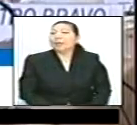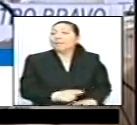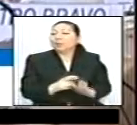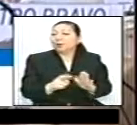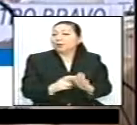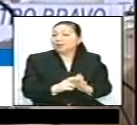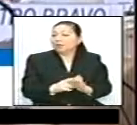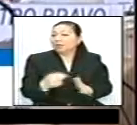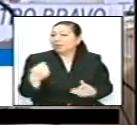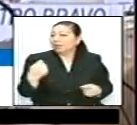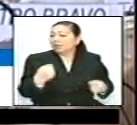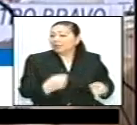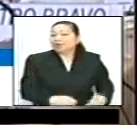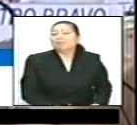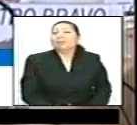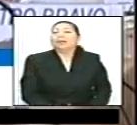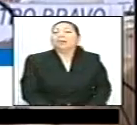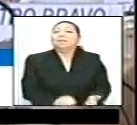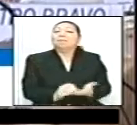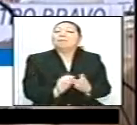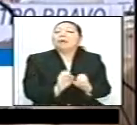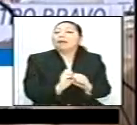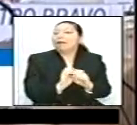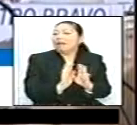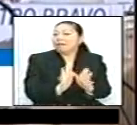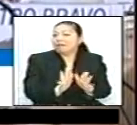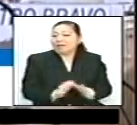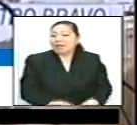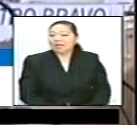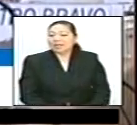proyectos de inversión transparentes,